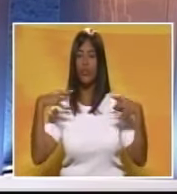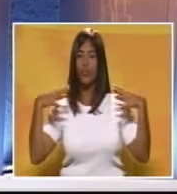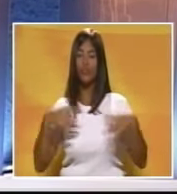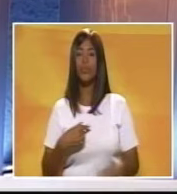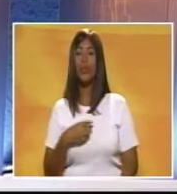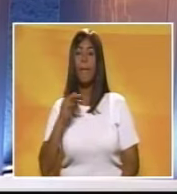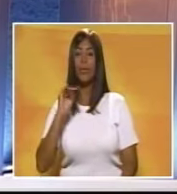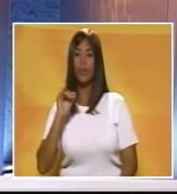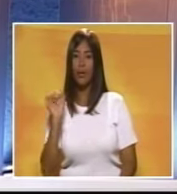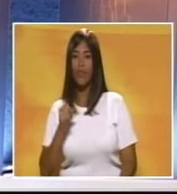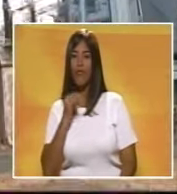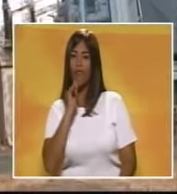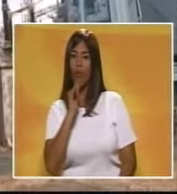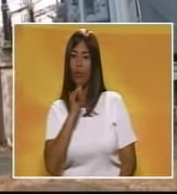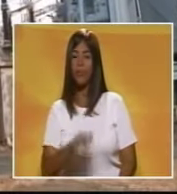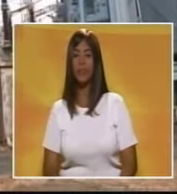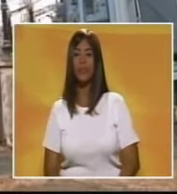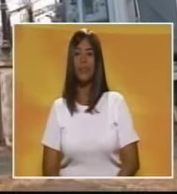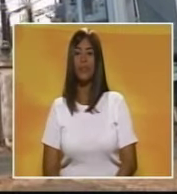nos tiene los detalles.